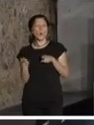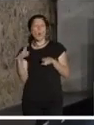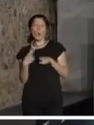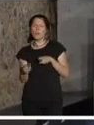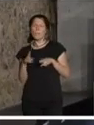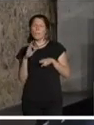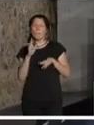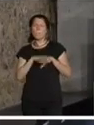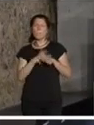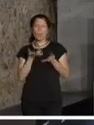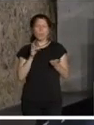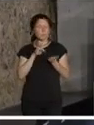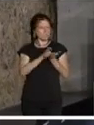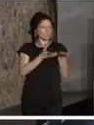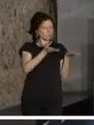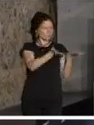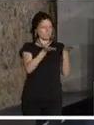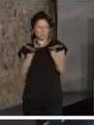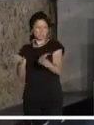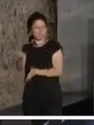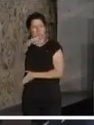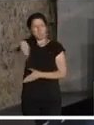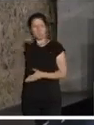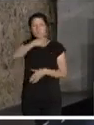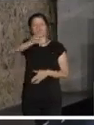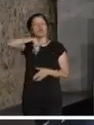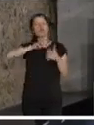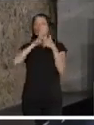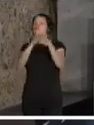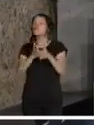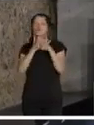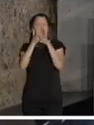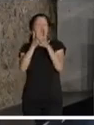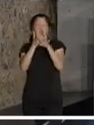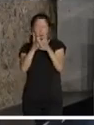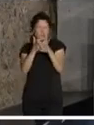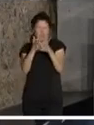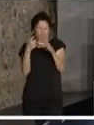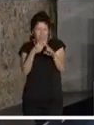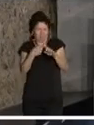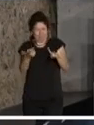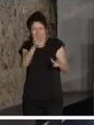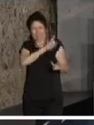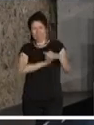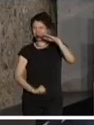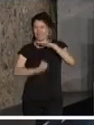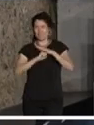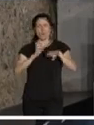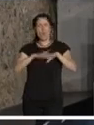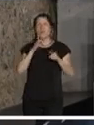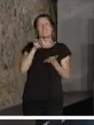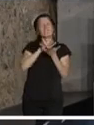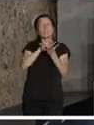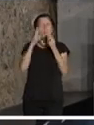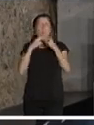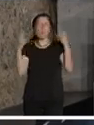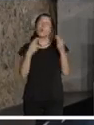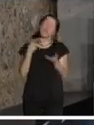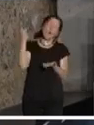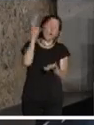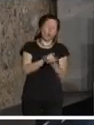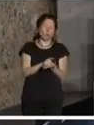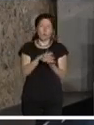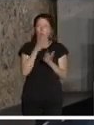a serbinga a servir al bien común y que vamos a luchar con uñas y dientes por remunicipalizar esos servicios que están